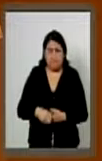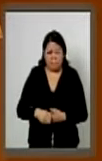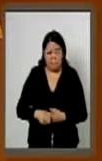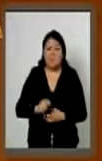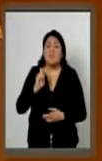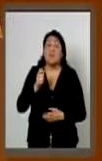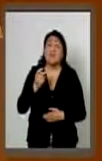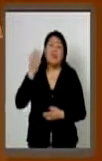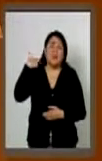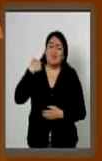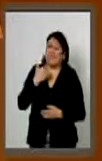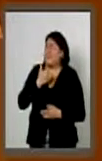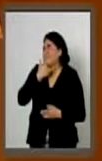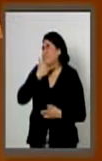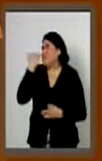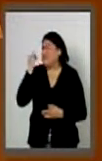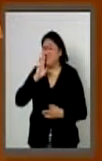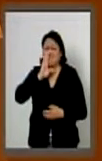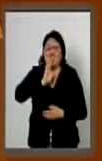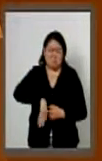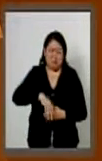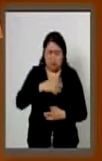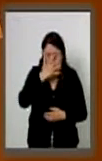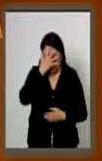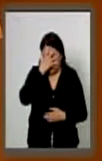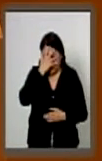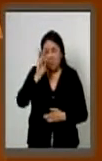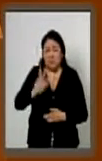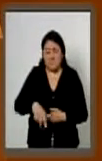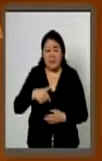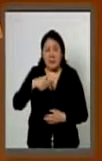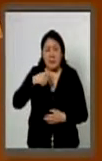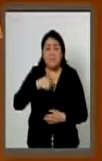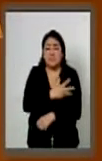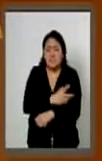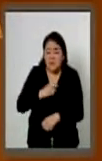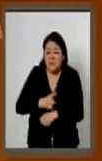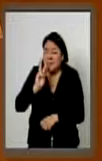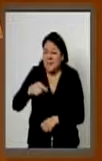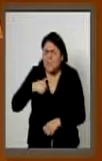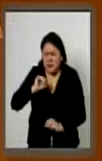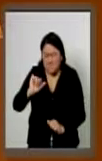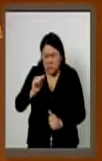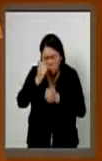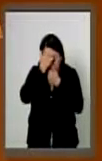un error muy grande, un error que me arrepiento